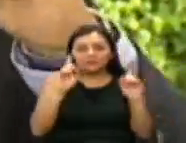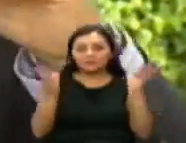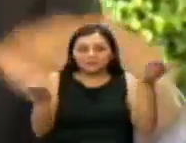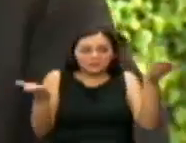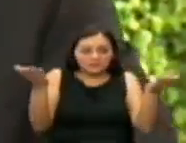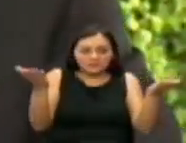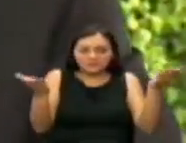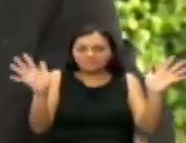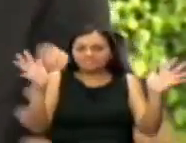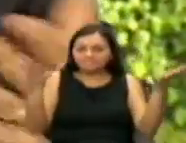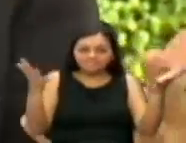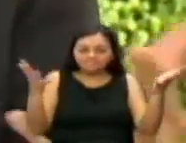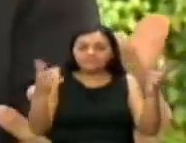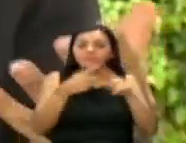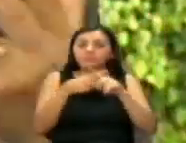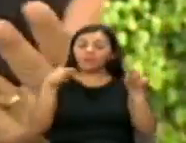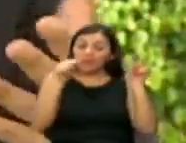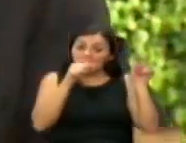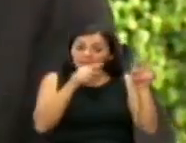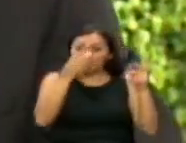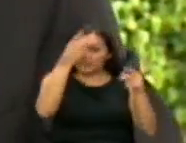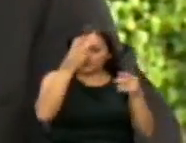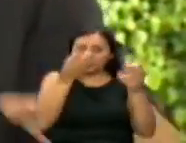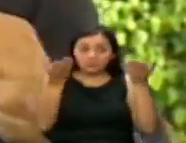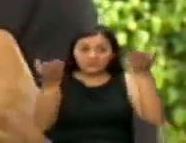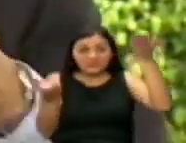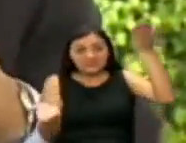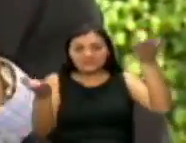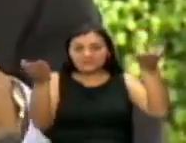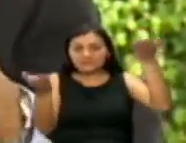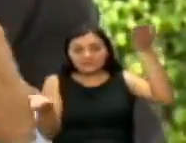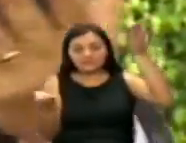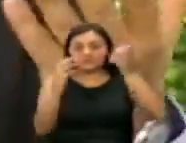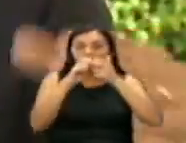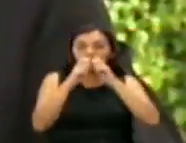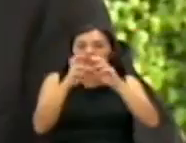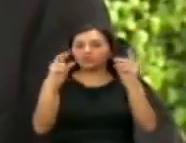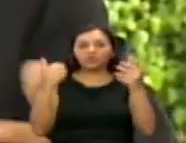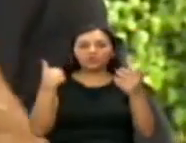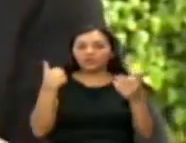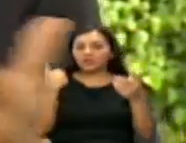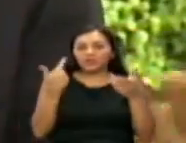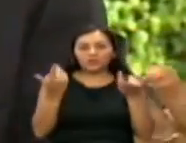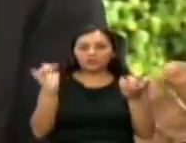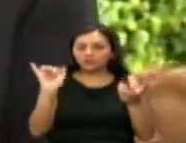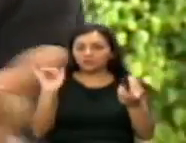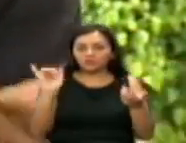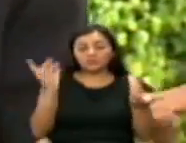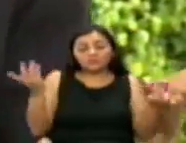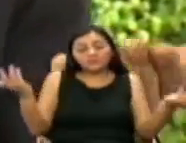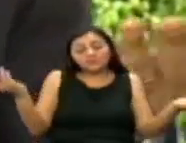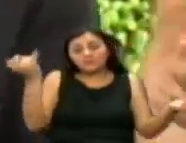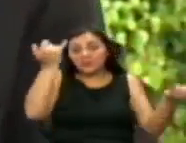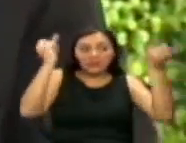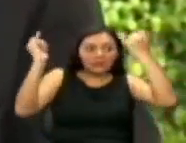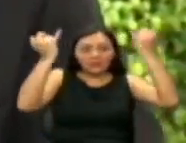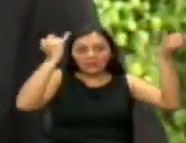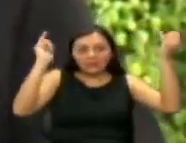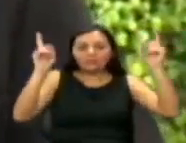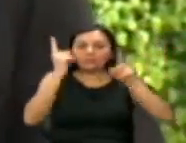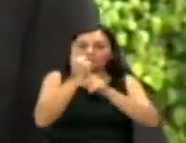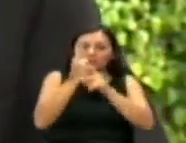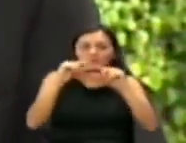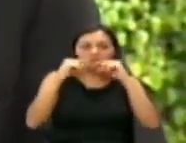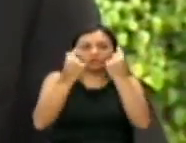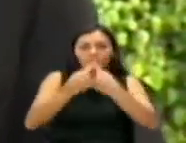hay equivalencia. Entonces, frente a ese desbalance, fruto de que no tenemos moneda nacional, hay que ser muy creativos y para eso es este gabinete.